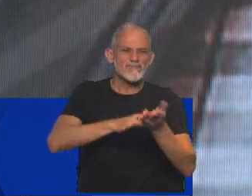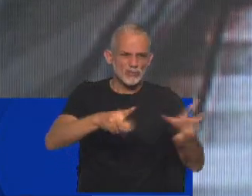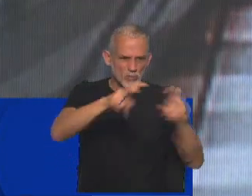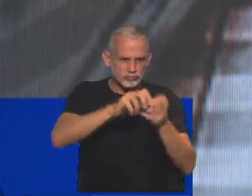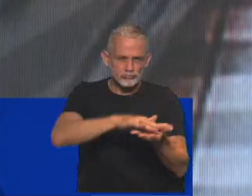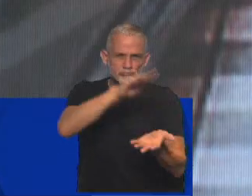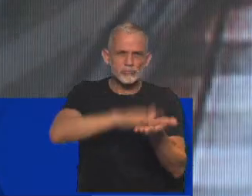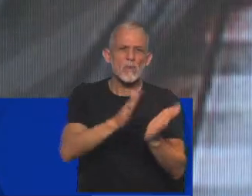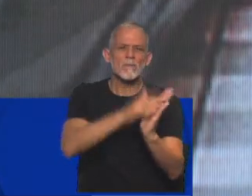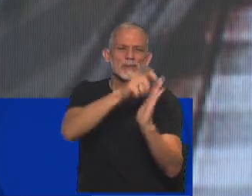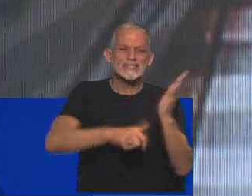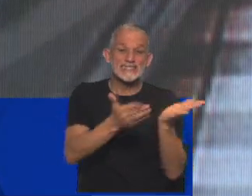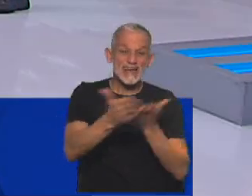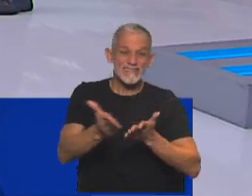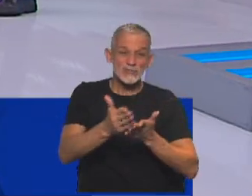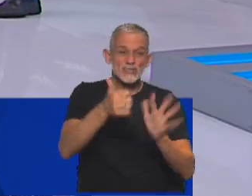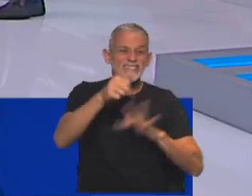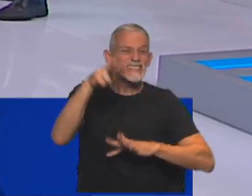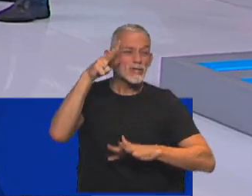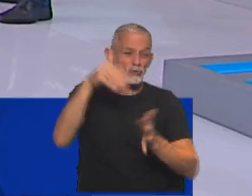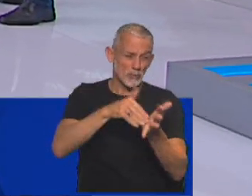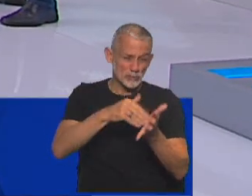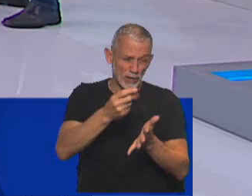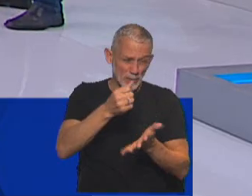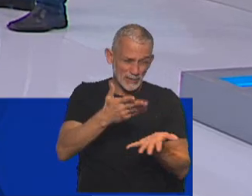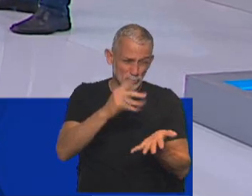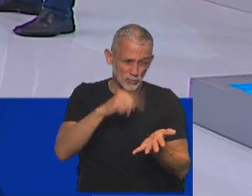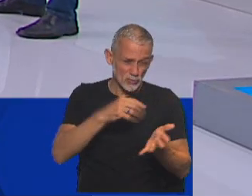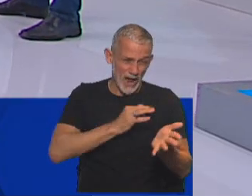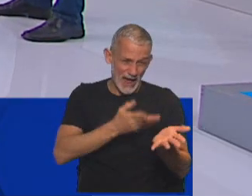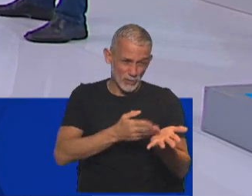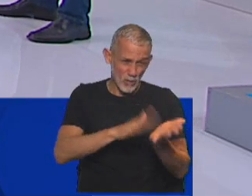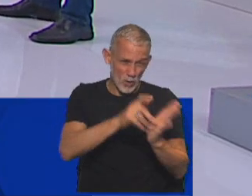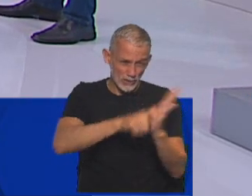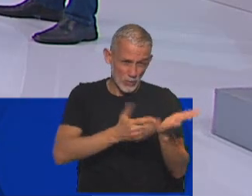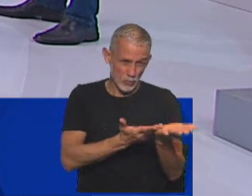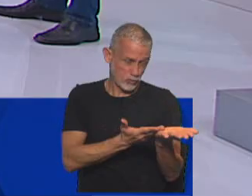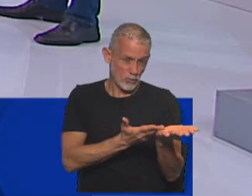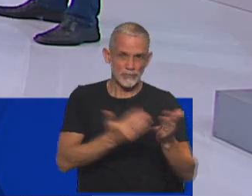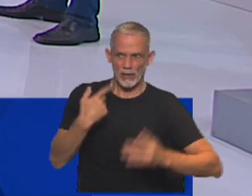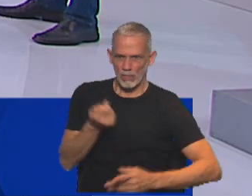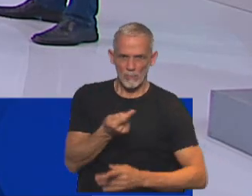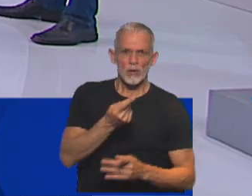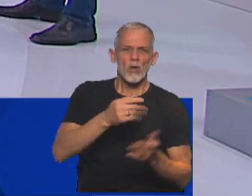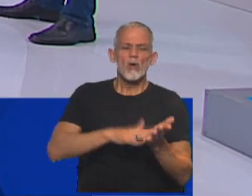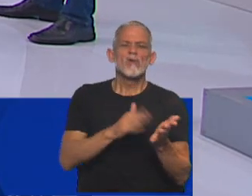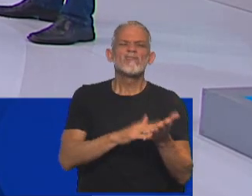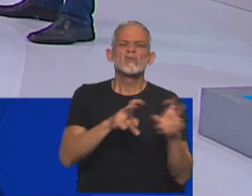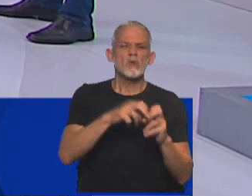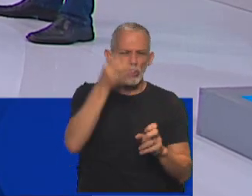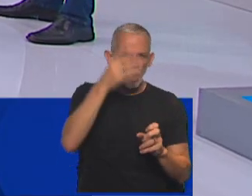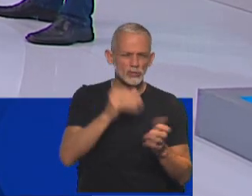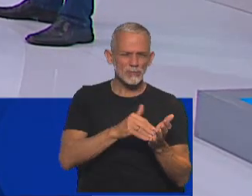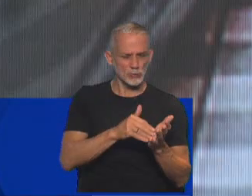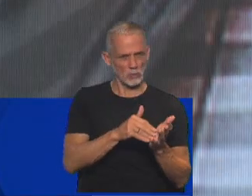los prestadores de servicios 68 millones de pesos, en el caso de los monotributistas, cuando hasta hace poco podían facturar solo 12 millones, como